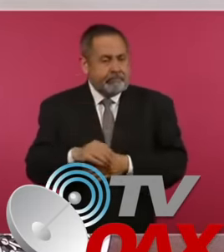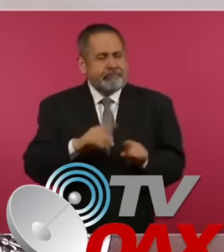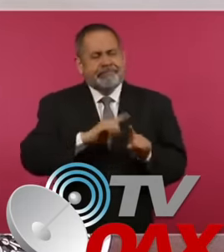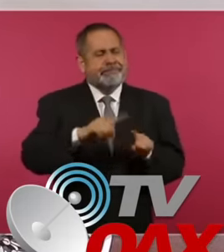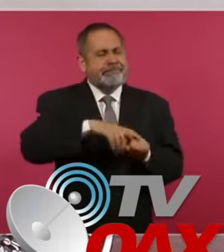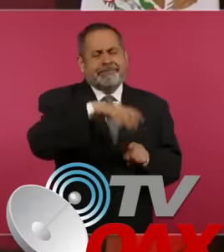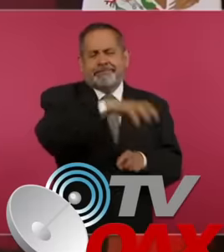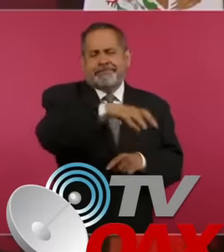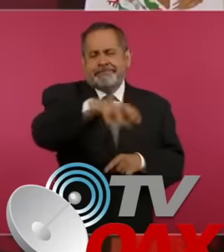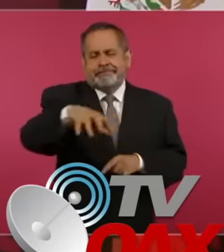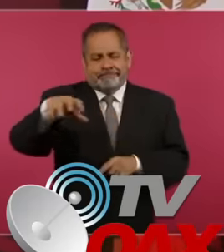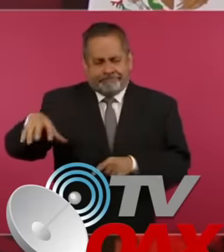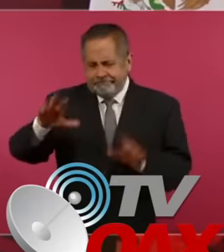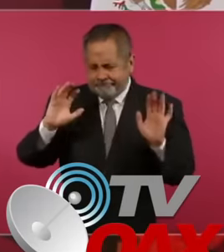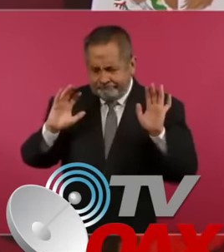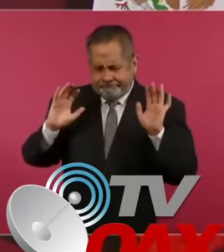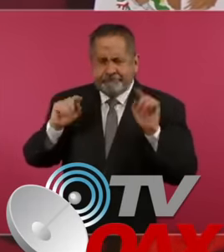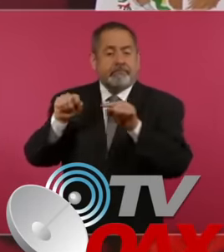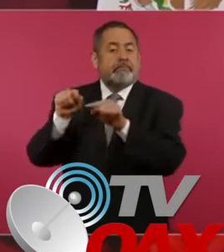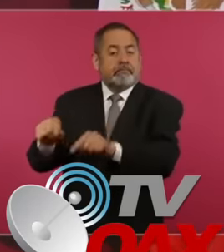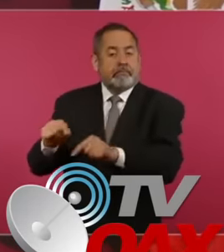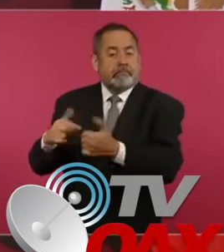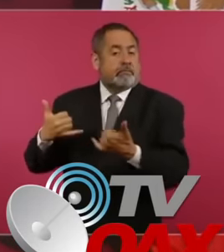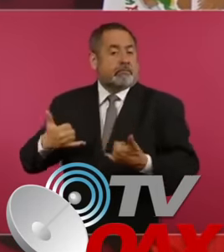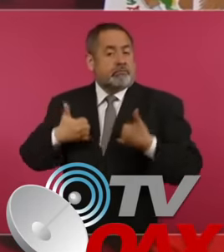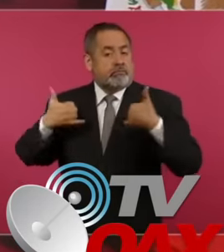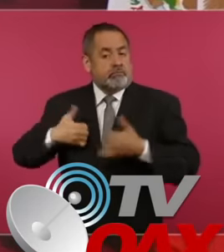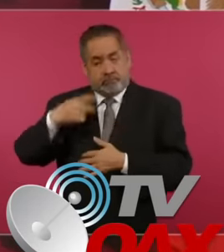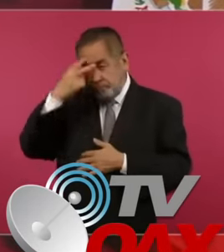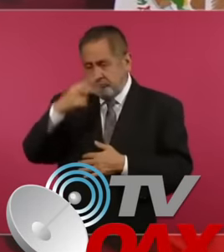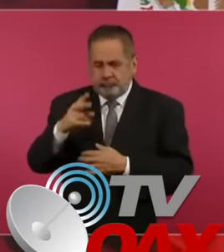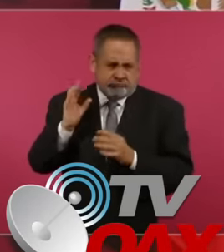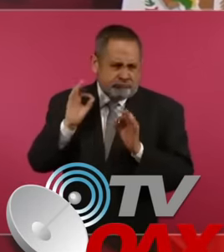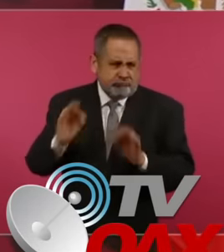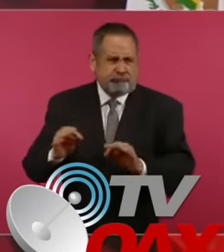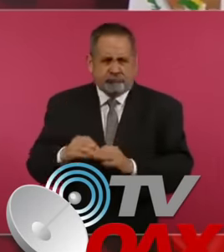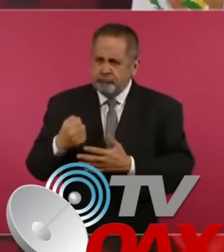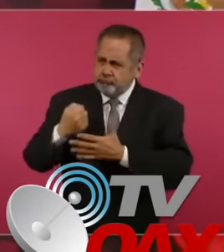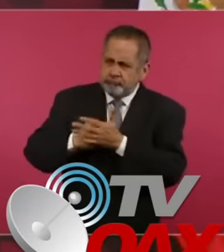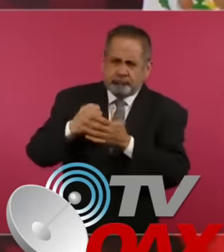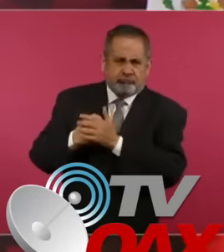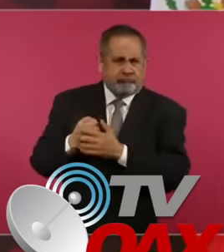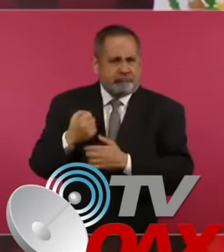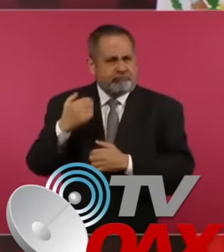de población, los jóvenes de México están a la vanguardia.